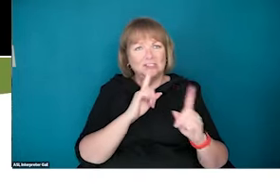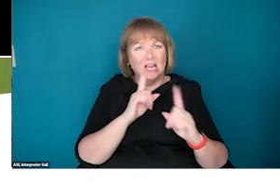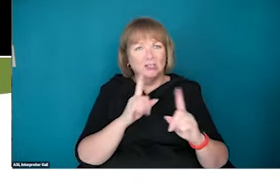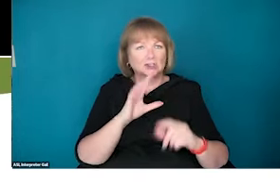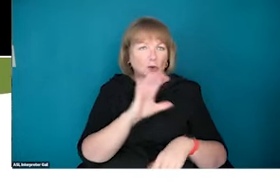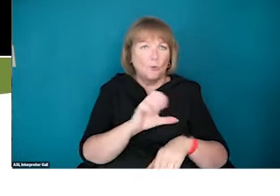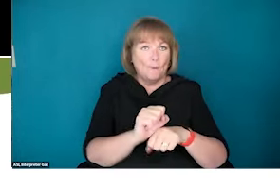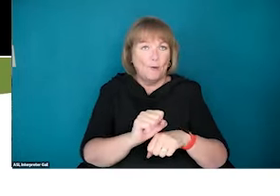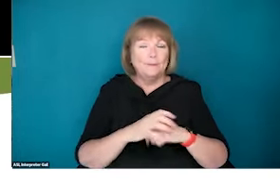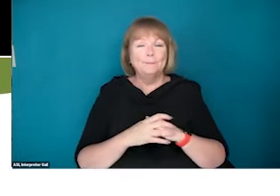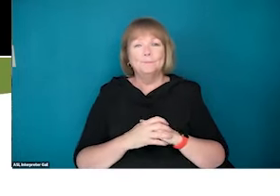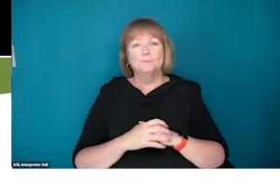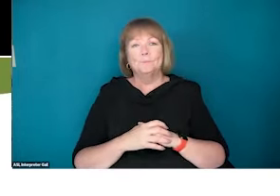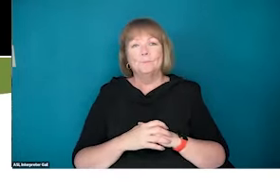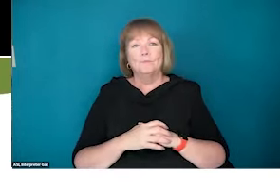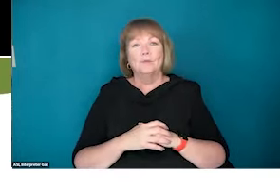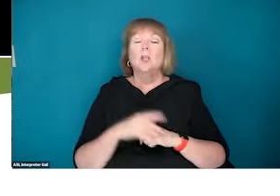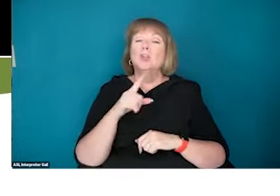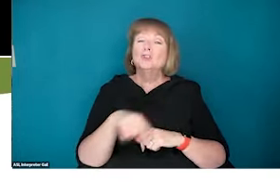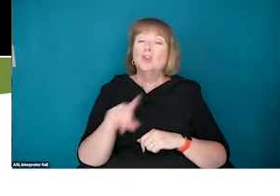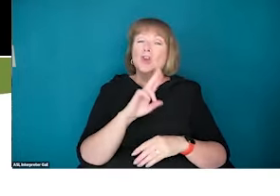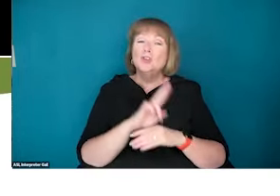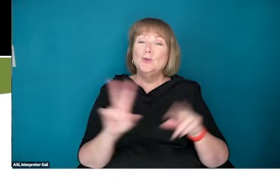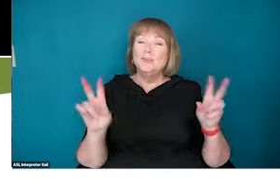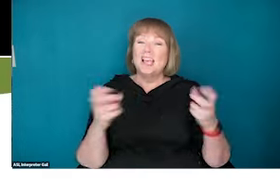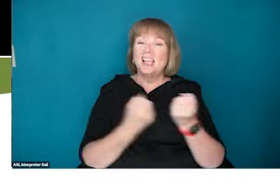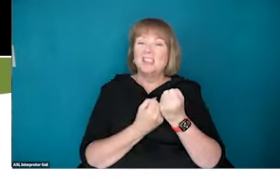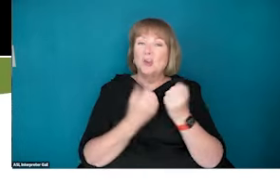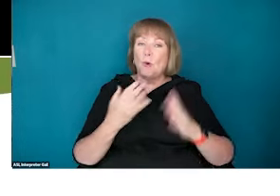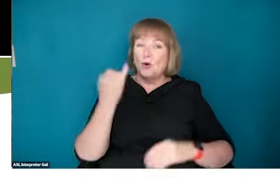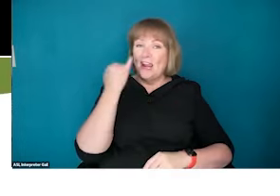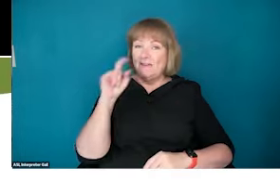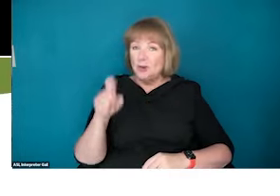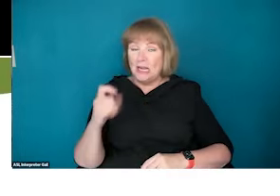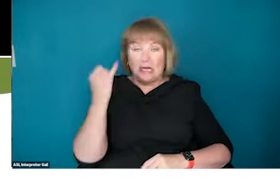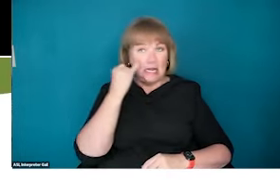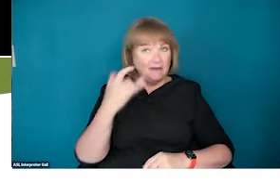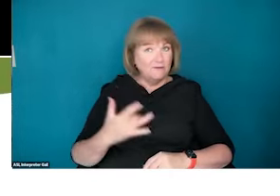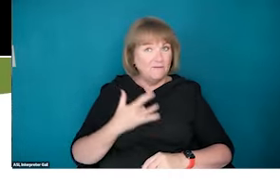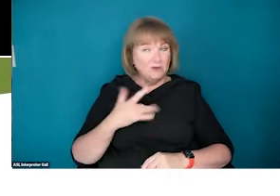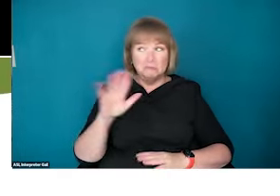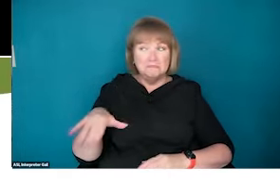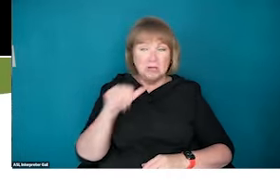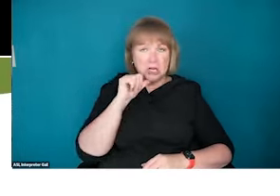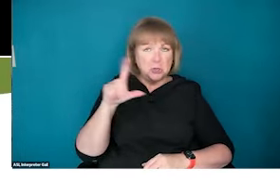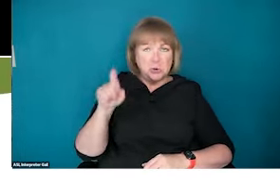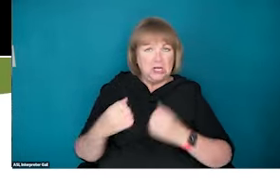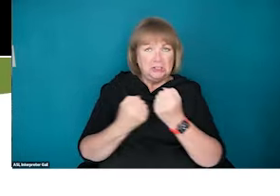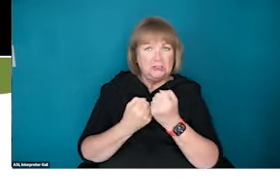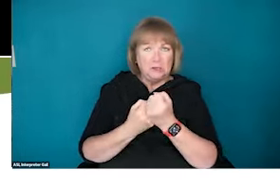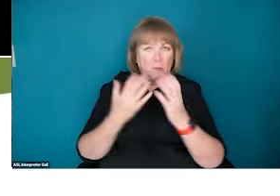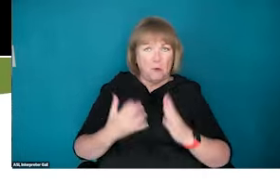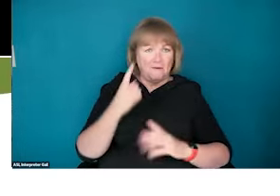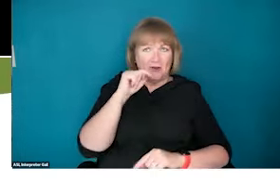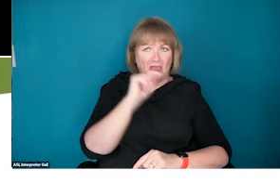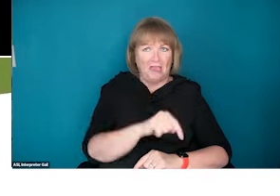el apoyo cuando usted se cree capaz, y esto lo puede decidir y hacer usted. Se pueden cambiar estos acuerdos, sí, se